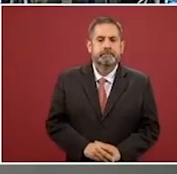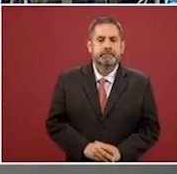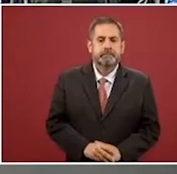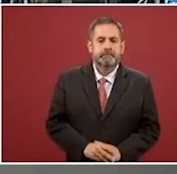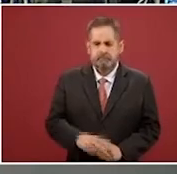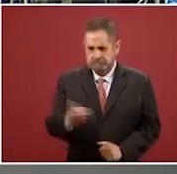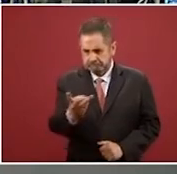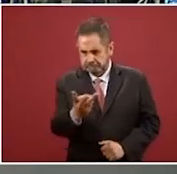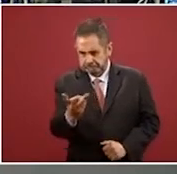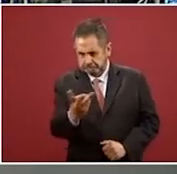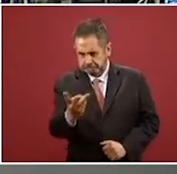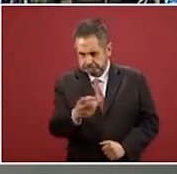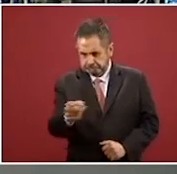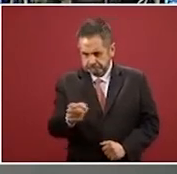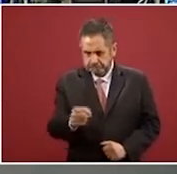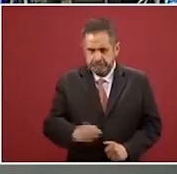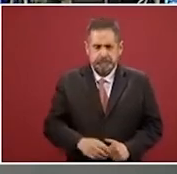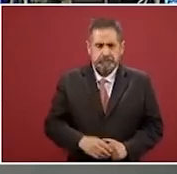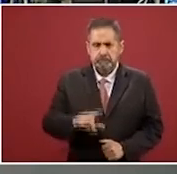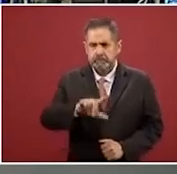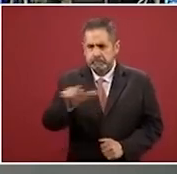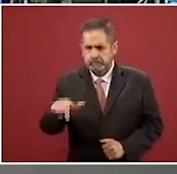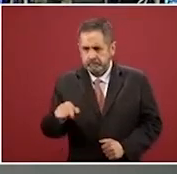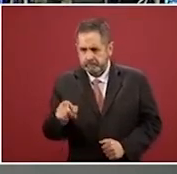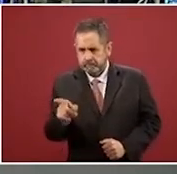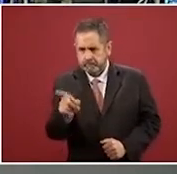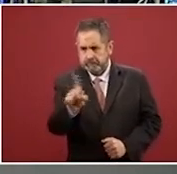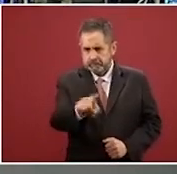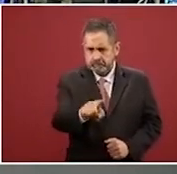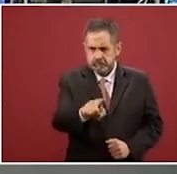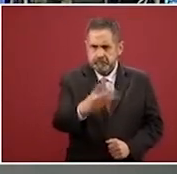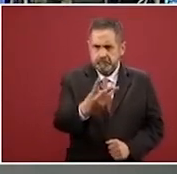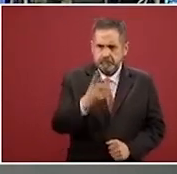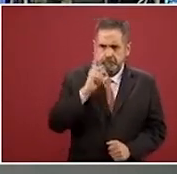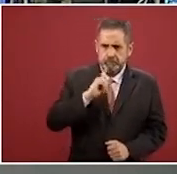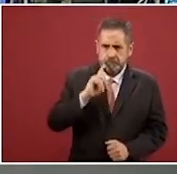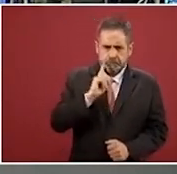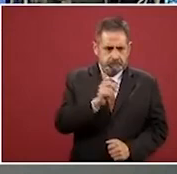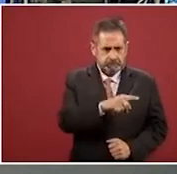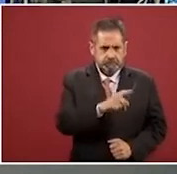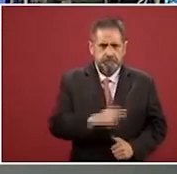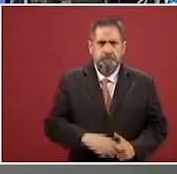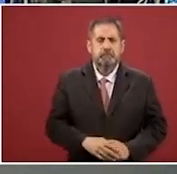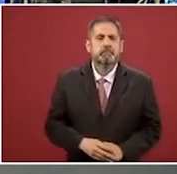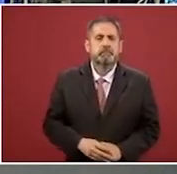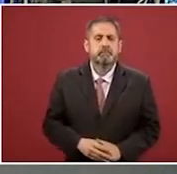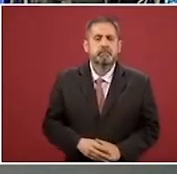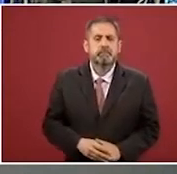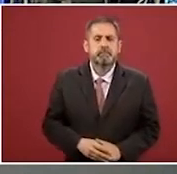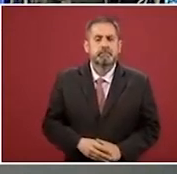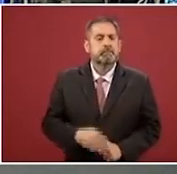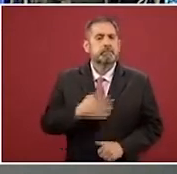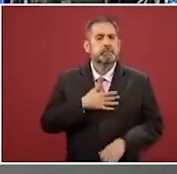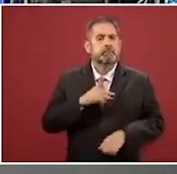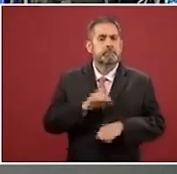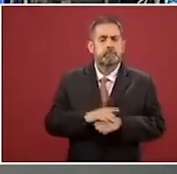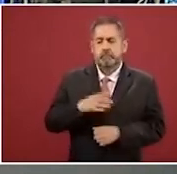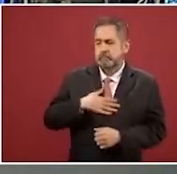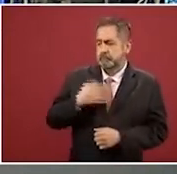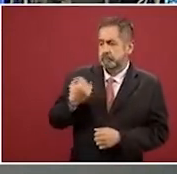Ahí los tres. Y luego tres mujeres de este lado. Buenos días. Juan Hernández,